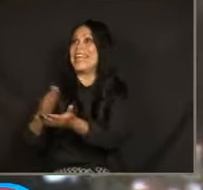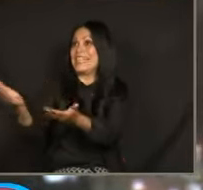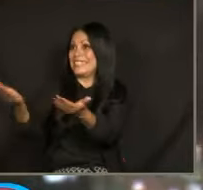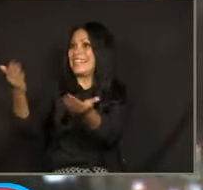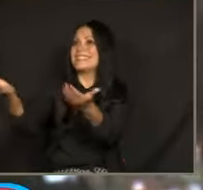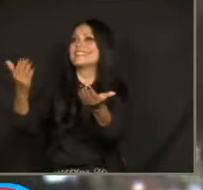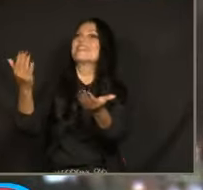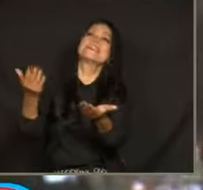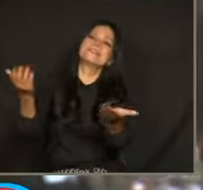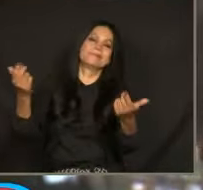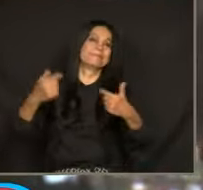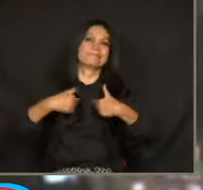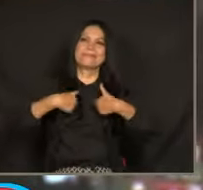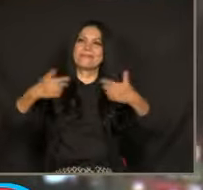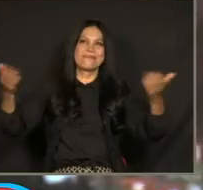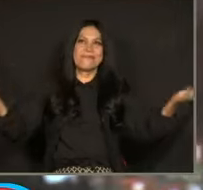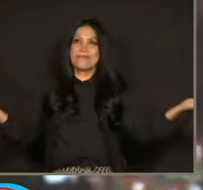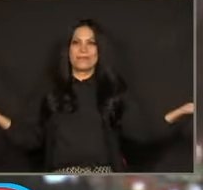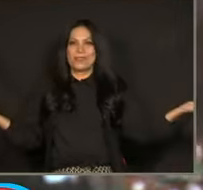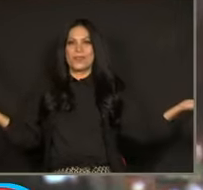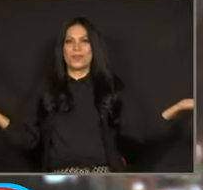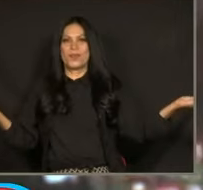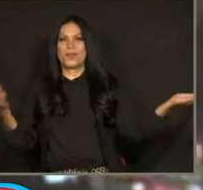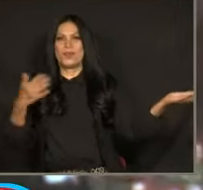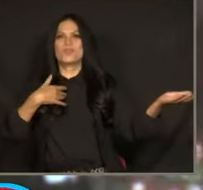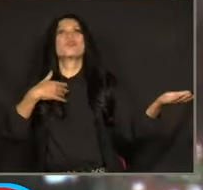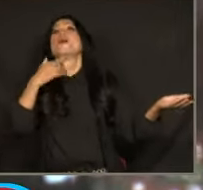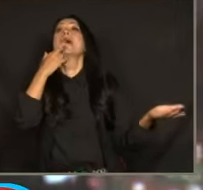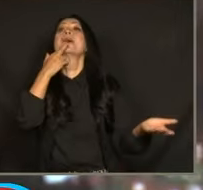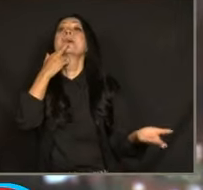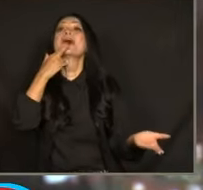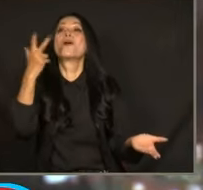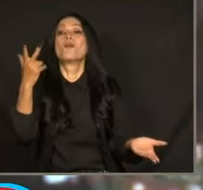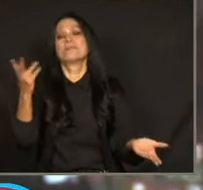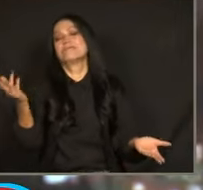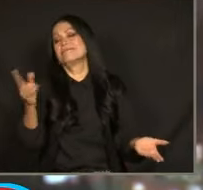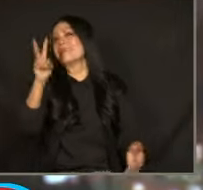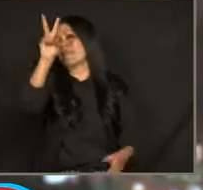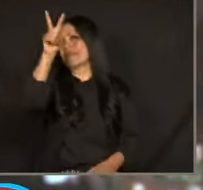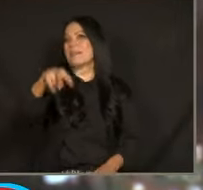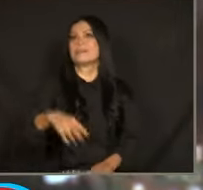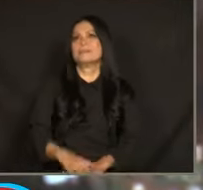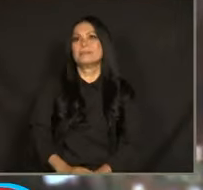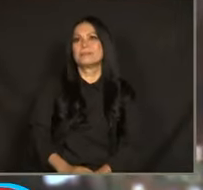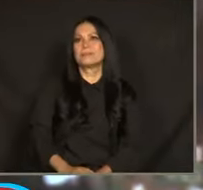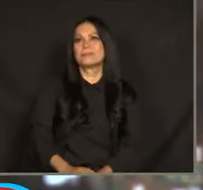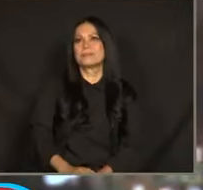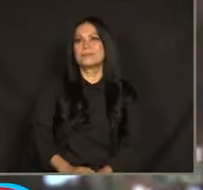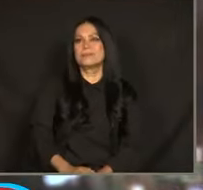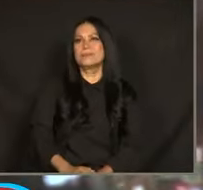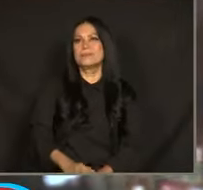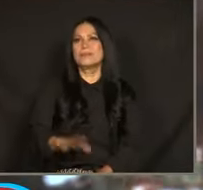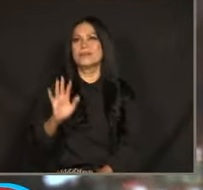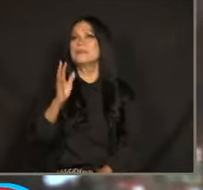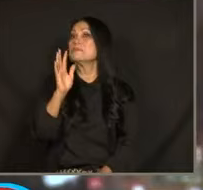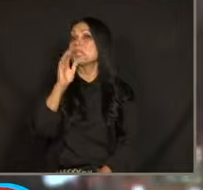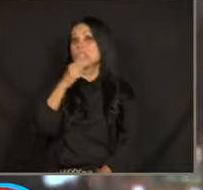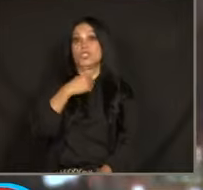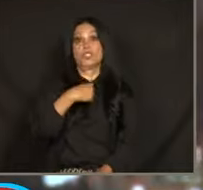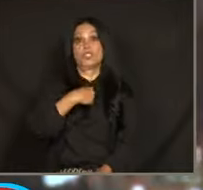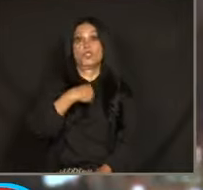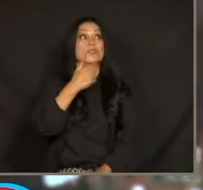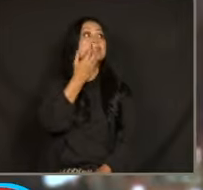échale No hay forma crees que te puede durar la neta si quiero en el primer round unoqueo